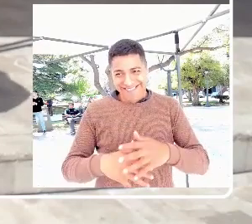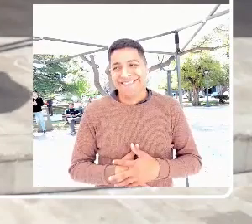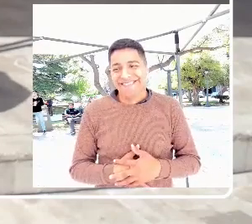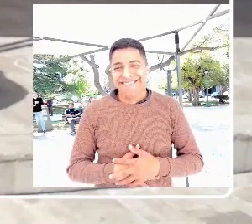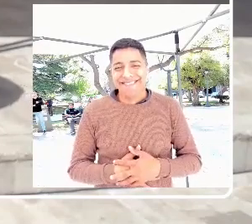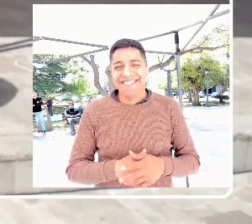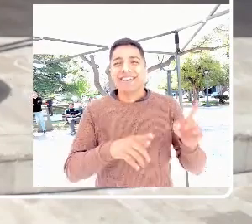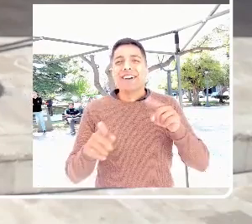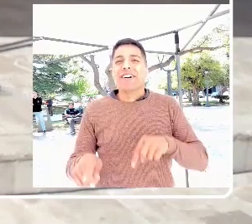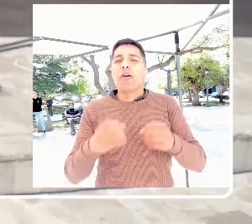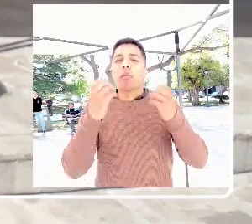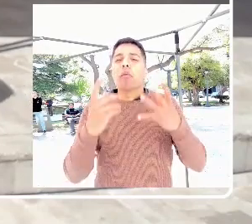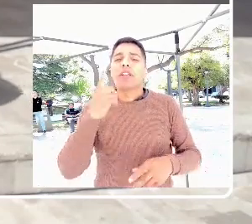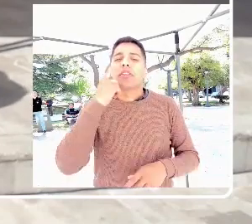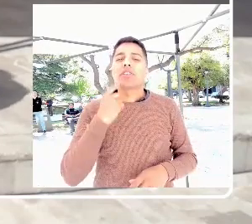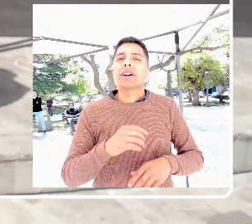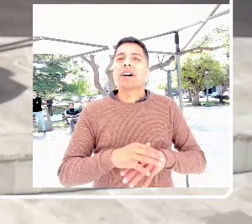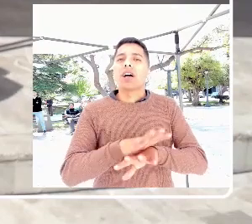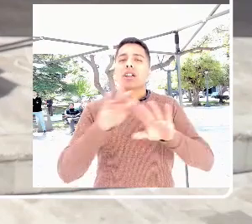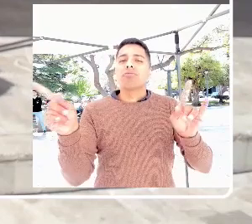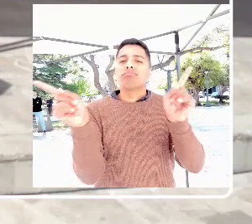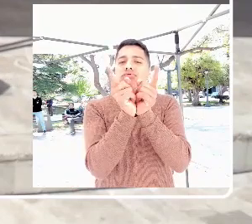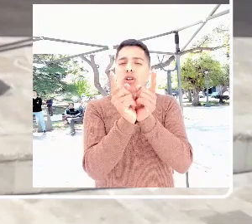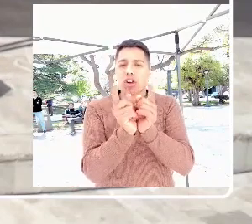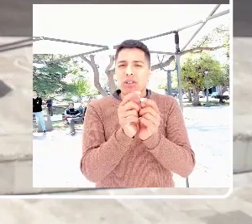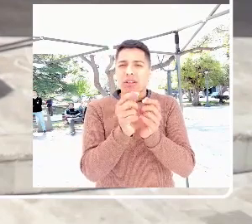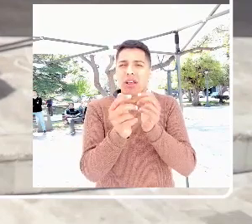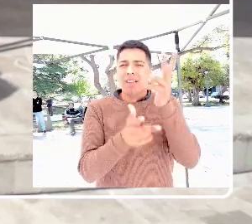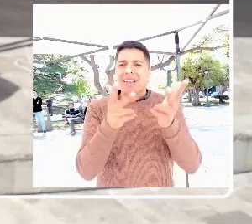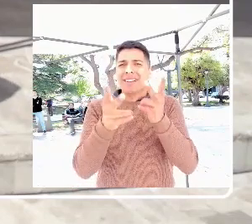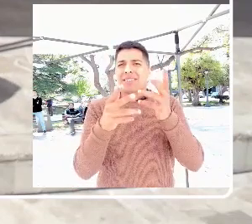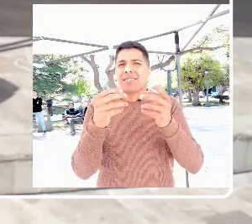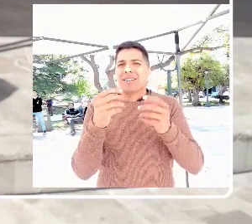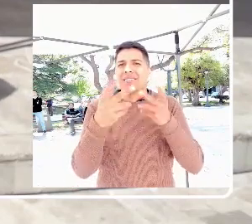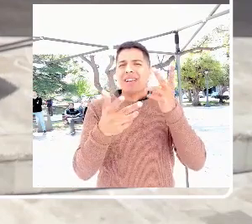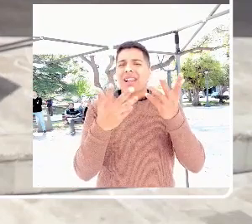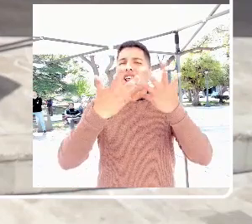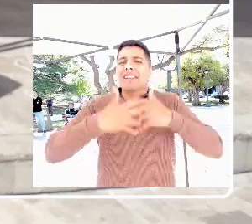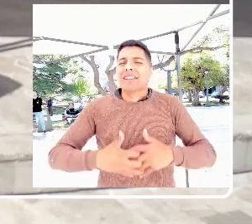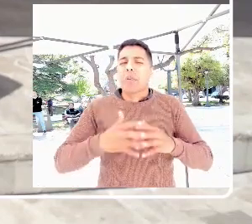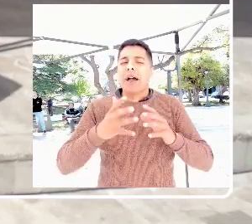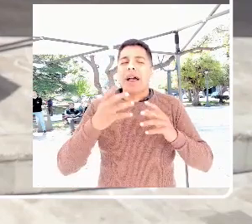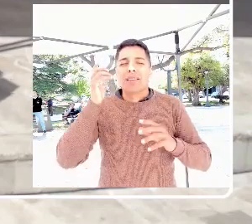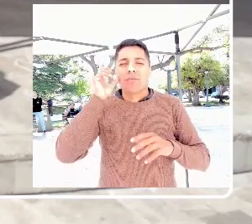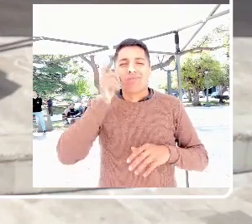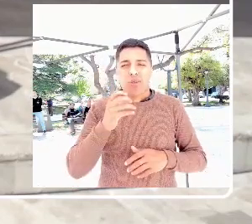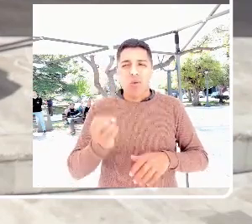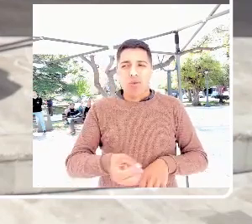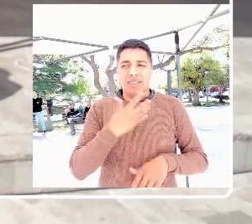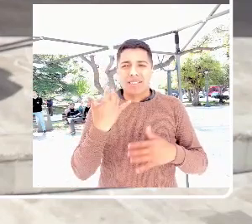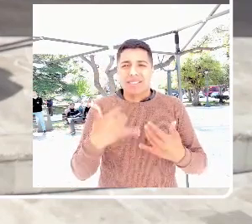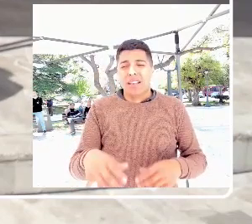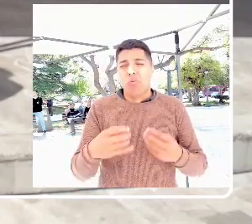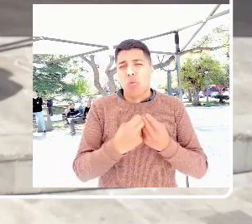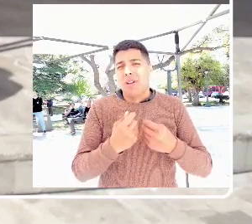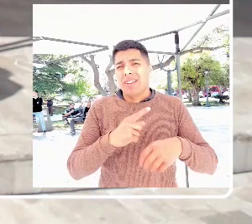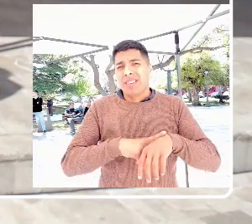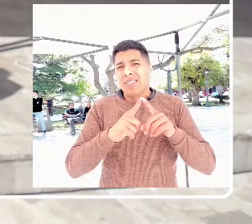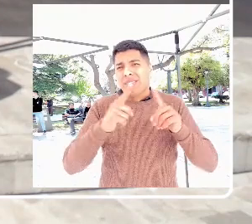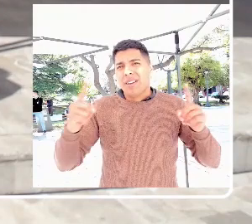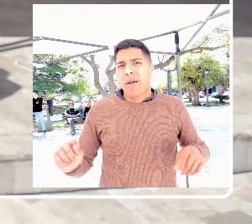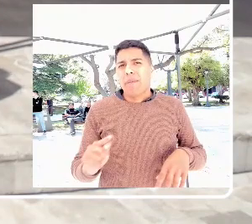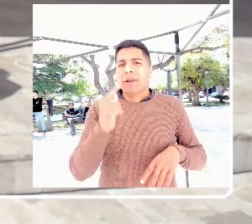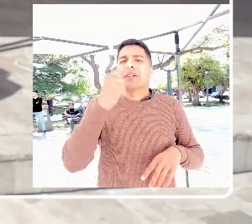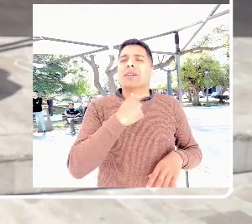Bueno, ¿qué tal? Buenos días. Lo vamos a hacer lo más cortito posible, porque explicar cómo funciona un sistema de bomberos voluntarios, la verdad que llevaría mucho tiempo. Primero que